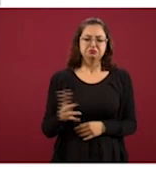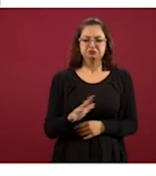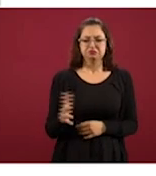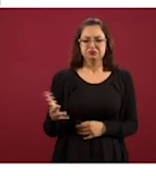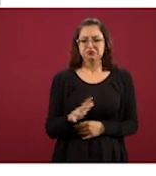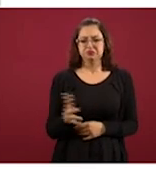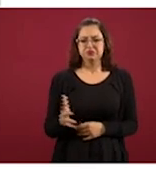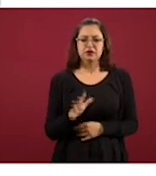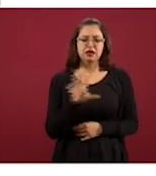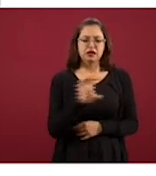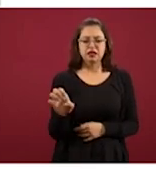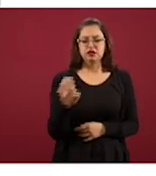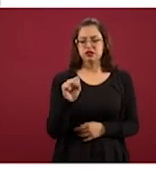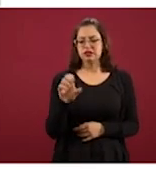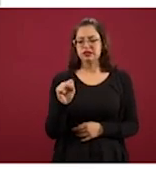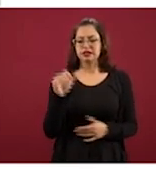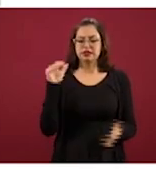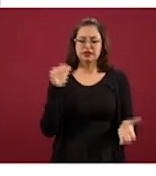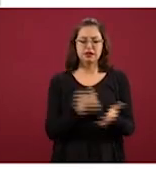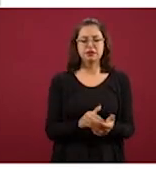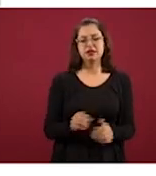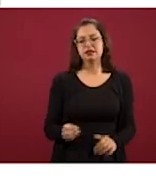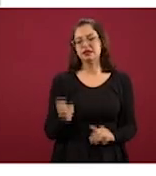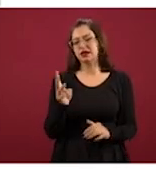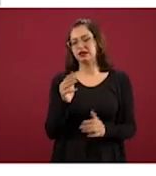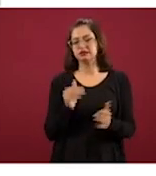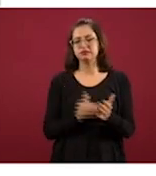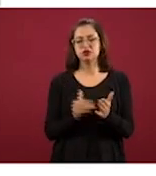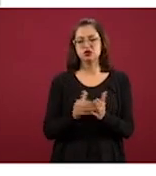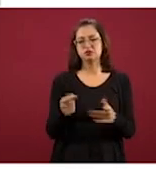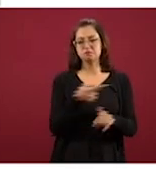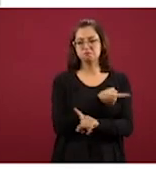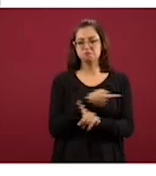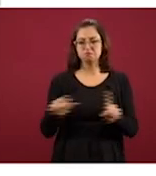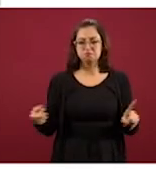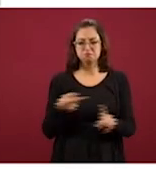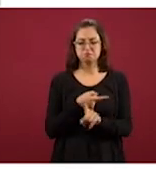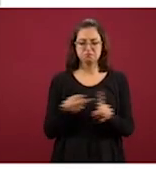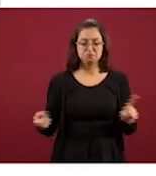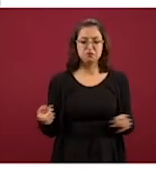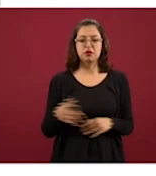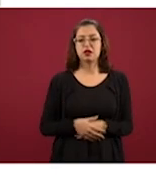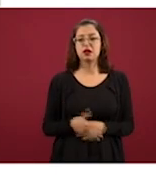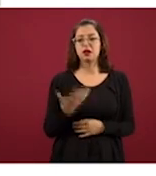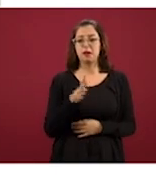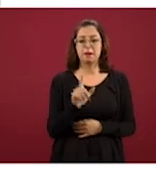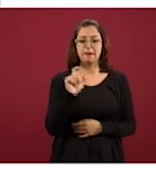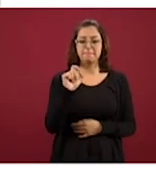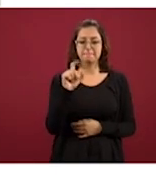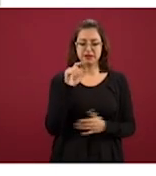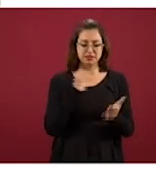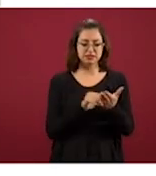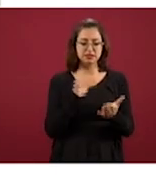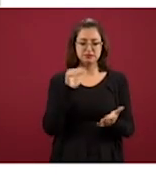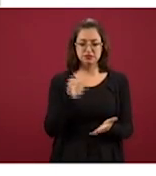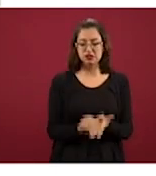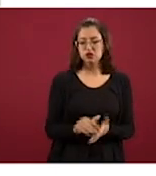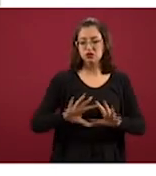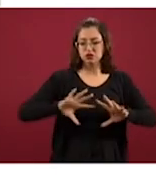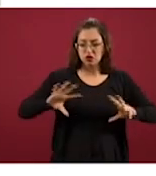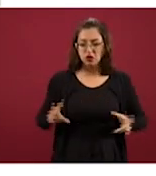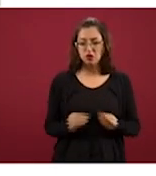aproximadamente de 560 mil a 3 millones y medio. Más o menos la suma es alrededor de 20 millones por estos